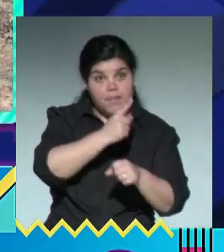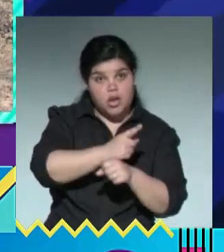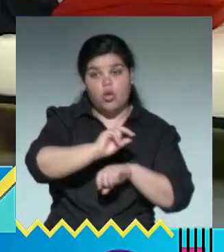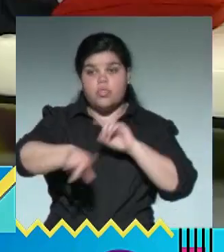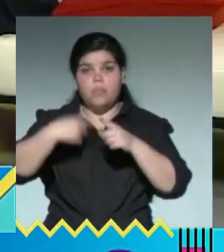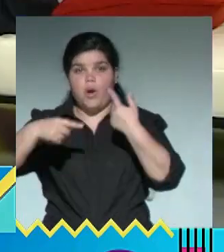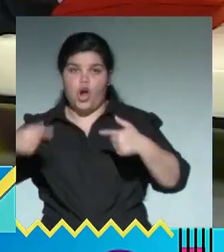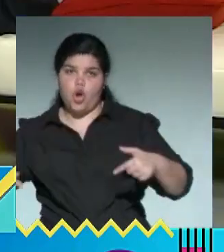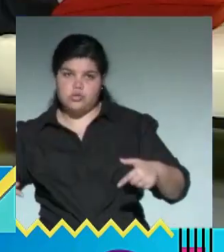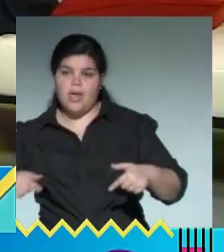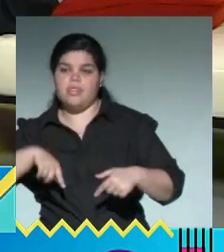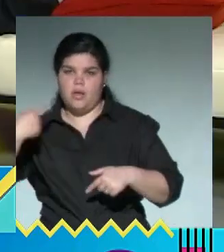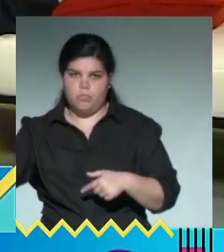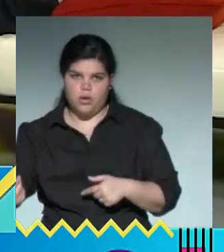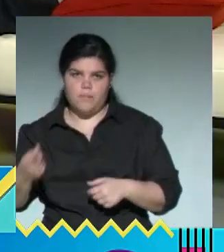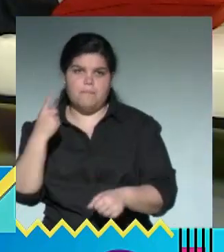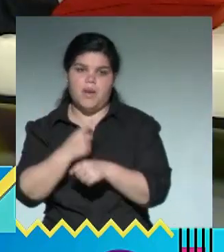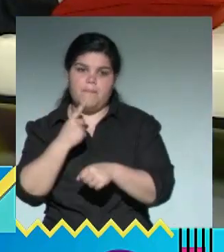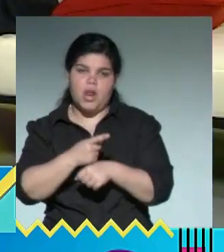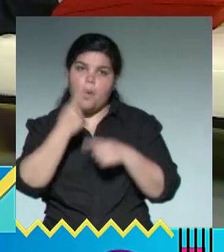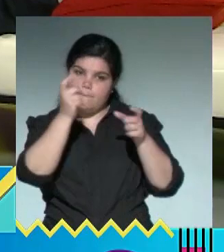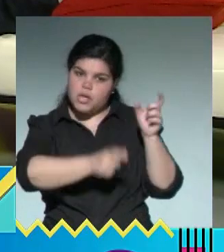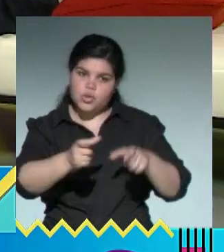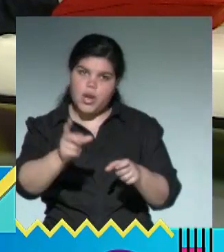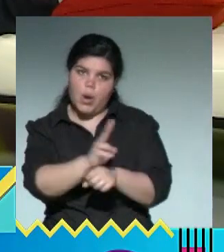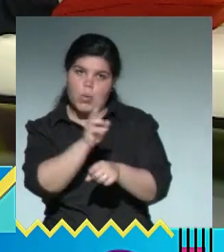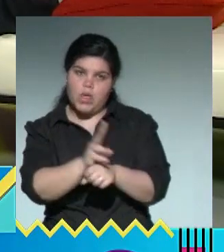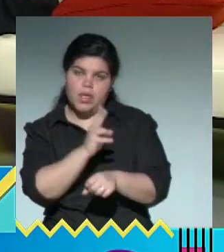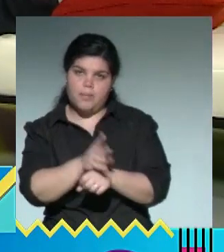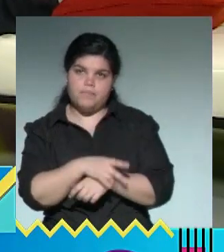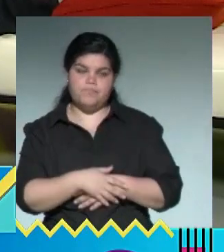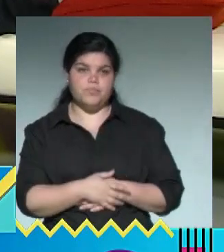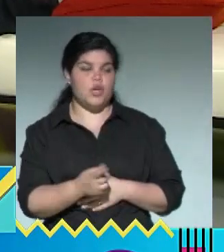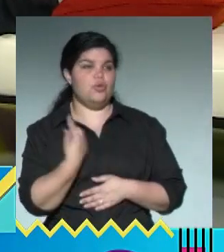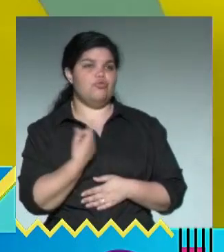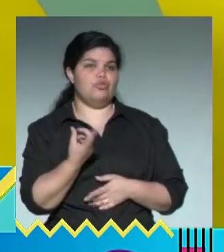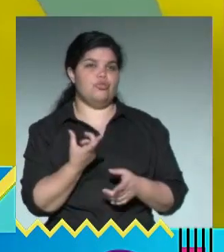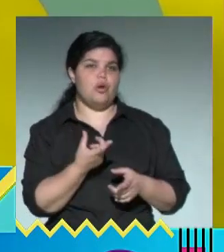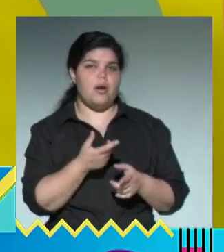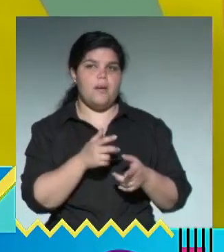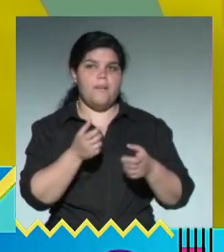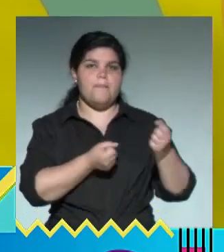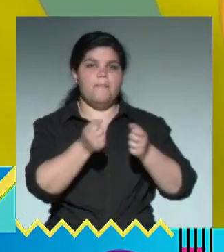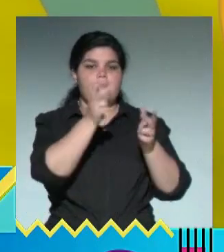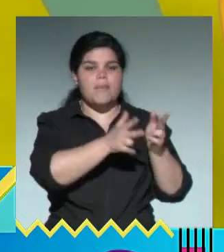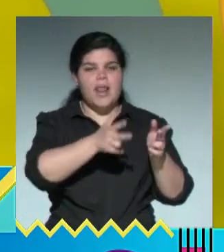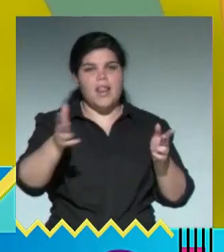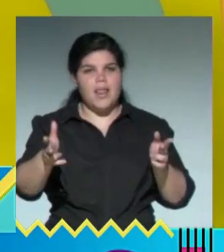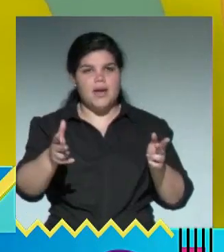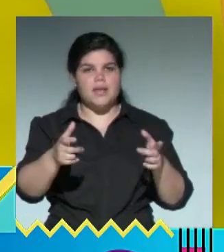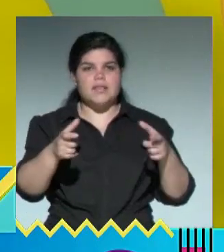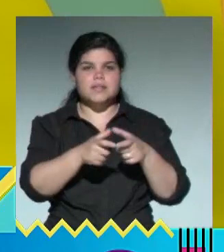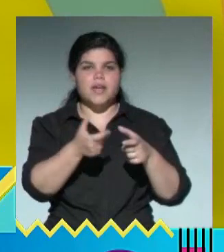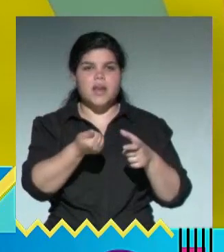eso. Y nosotros estuvimos trabajando en la playa San Agustín. Había gente que, bueno, Claro. obviamente por la magnitud de lo que se veía